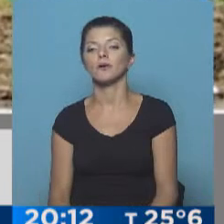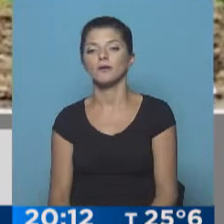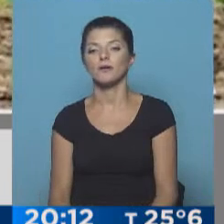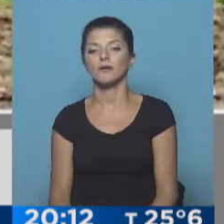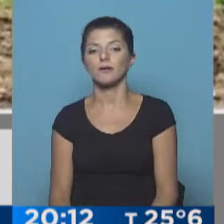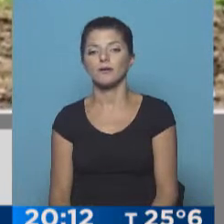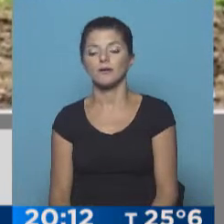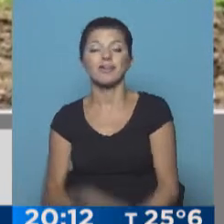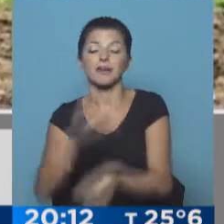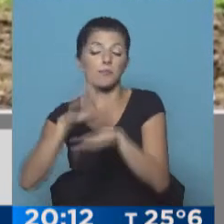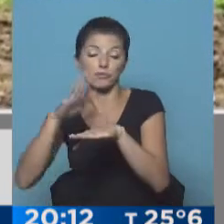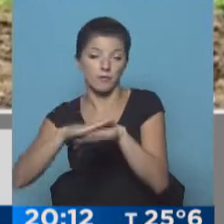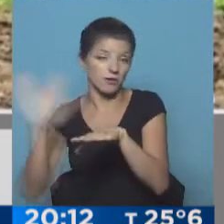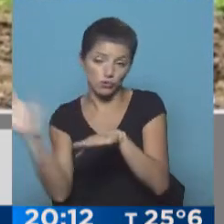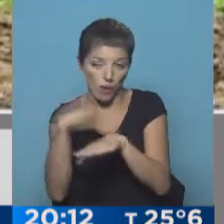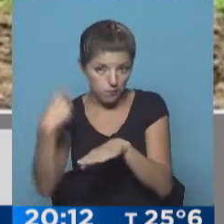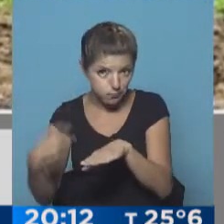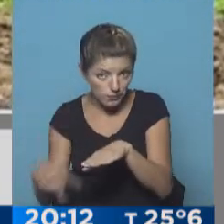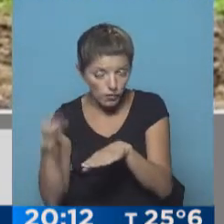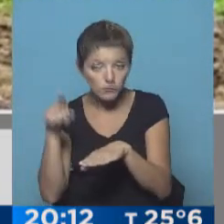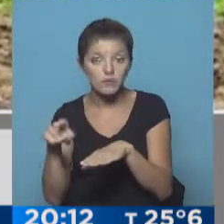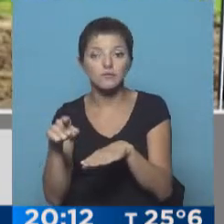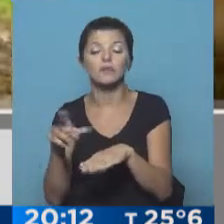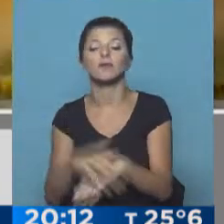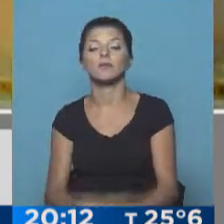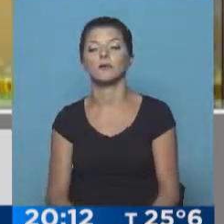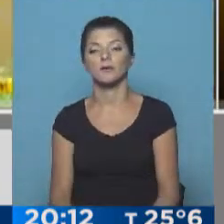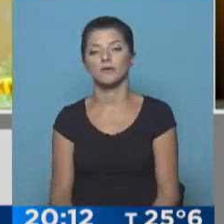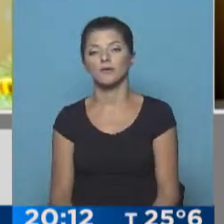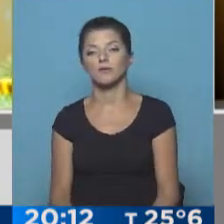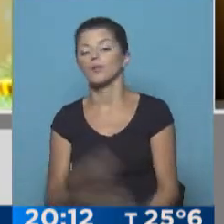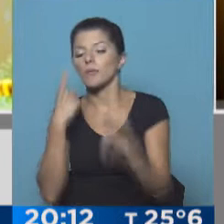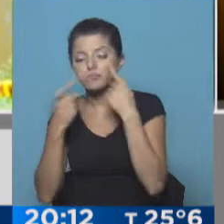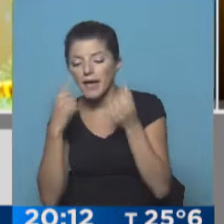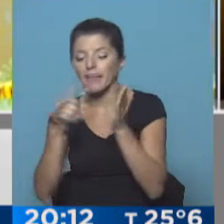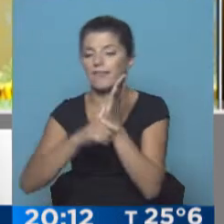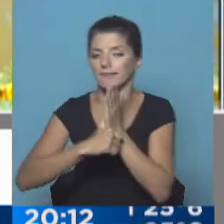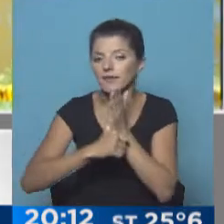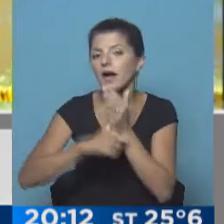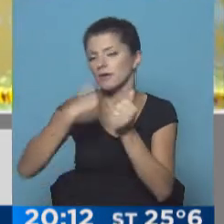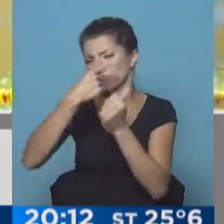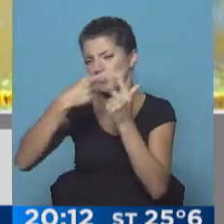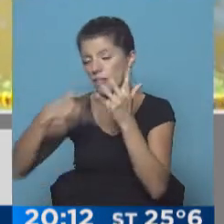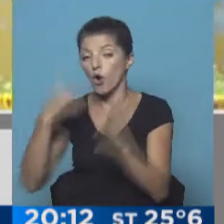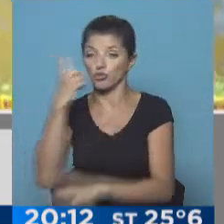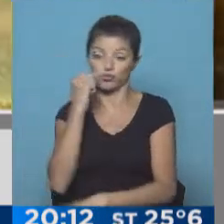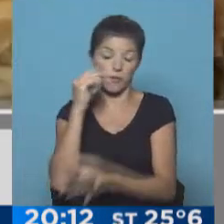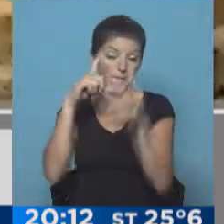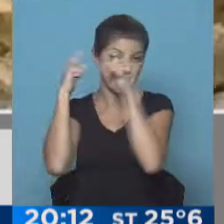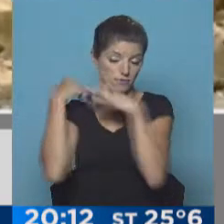todo lo que podía ser relevamiento dactiloscópico, interpretación de identidad y toda la parte, es un hombre de gran